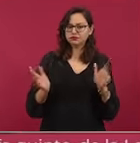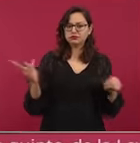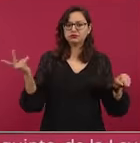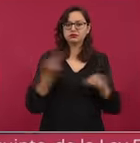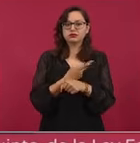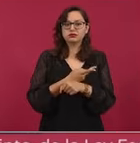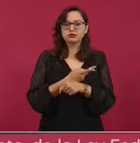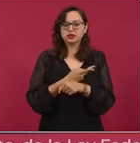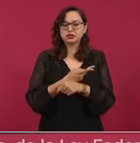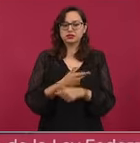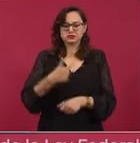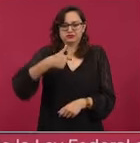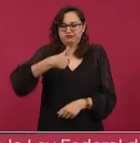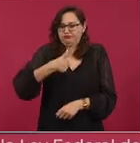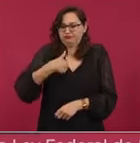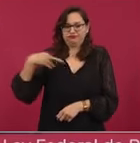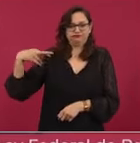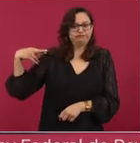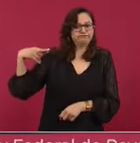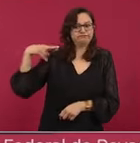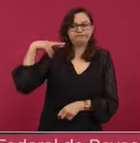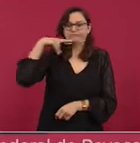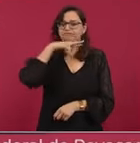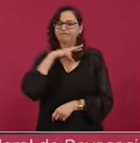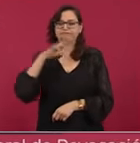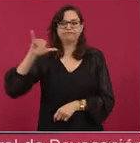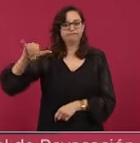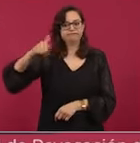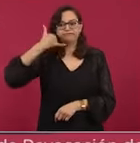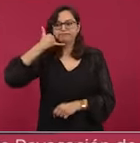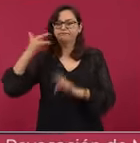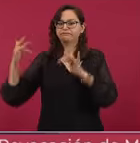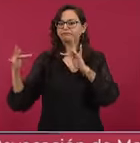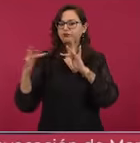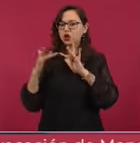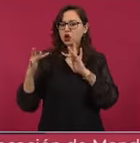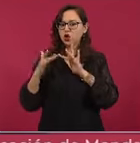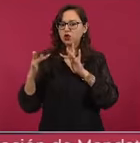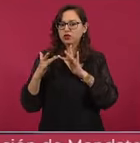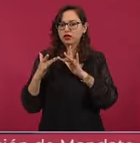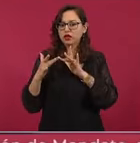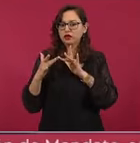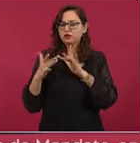ahora sí que al momento, por los teléfonos, por las redes,